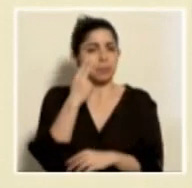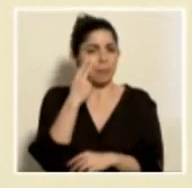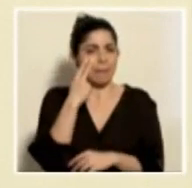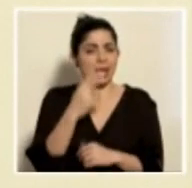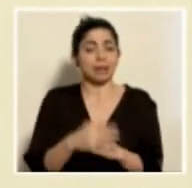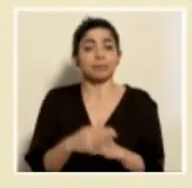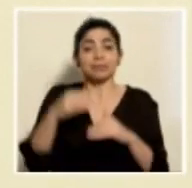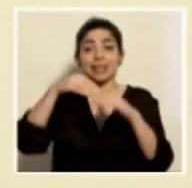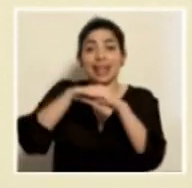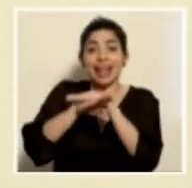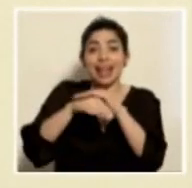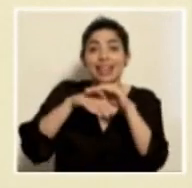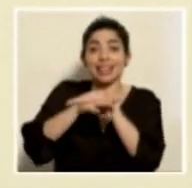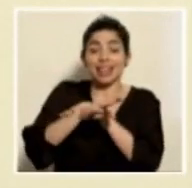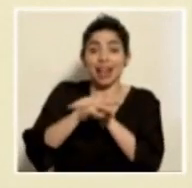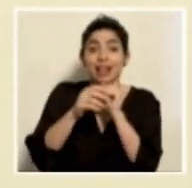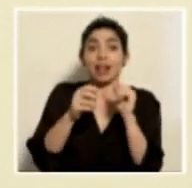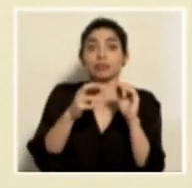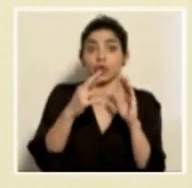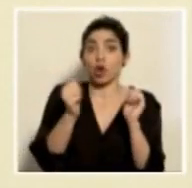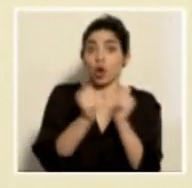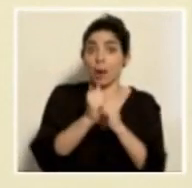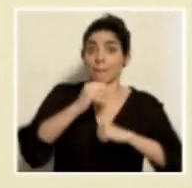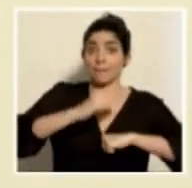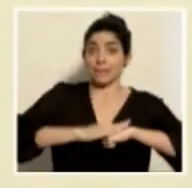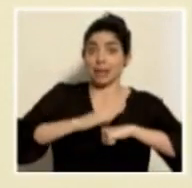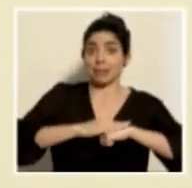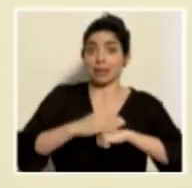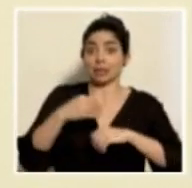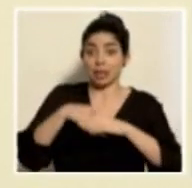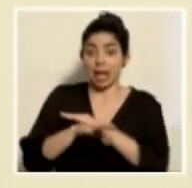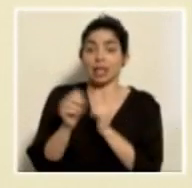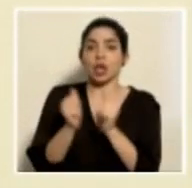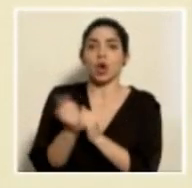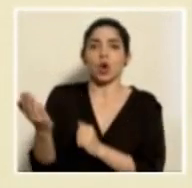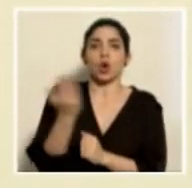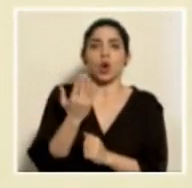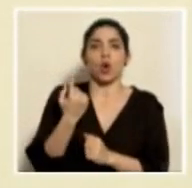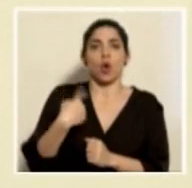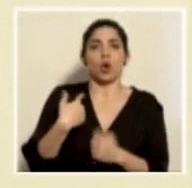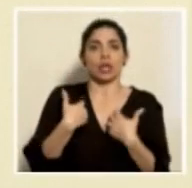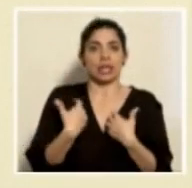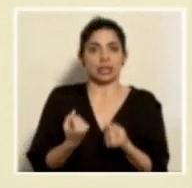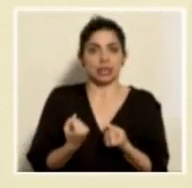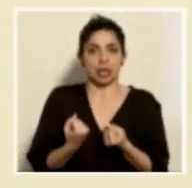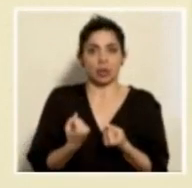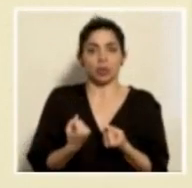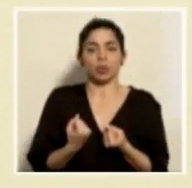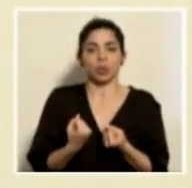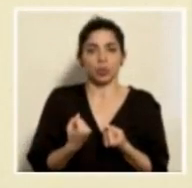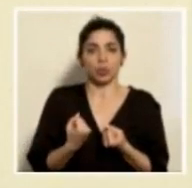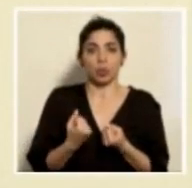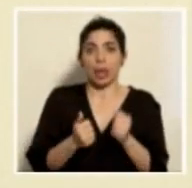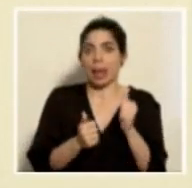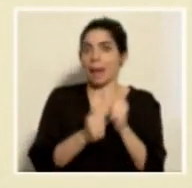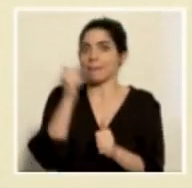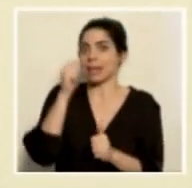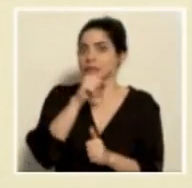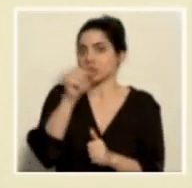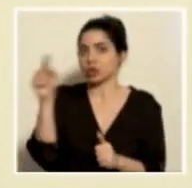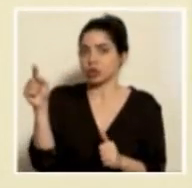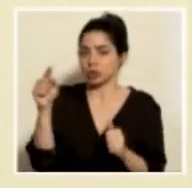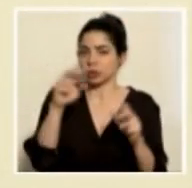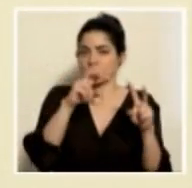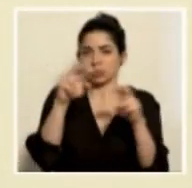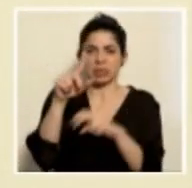los ingresos regulares más bien entran con una orden sanitaria y justamente se verifica en su gran mayoría,